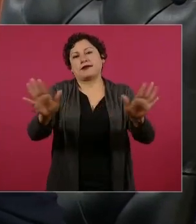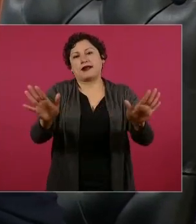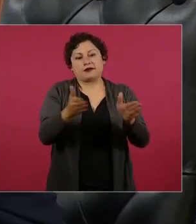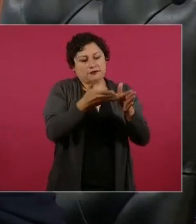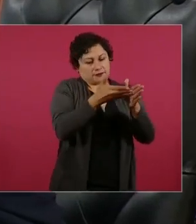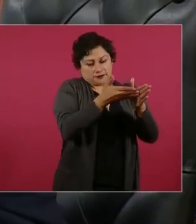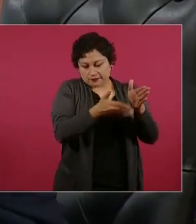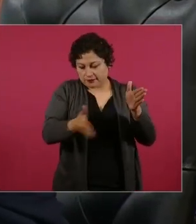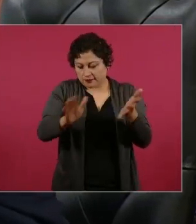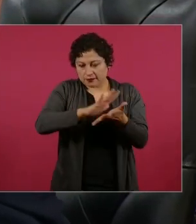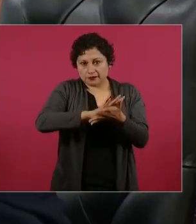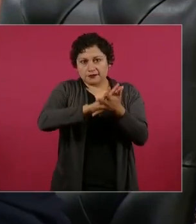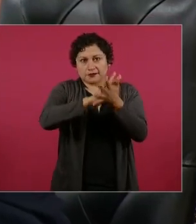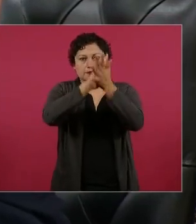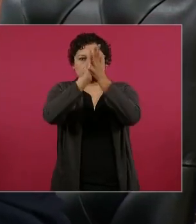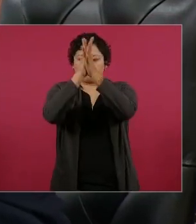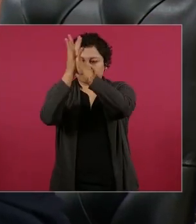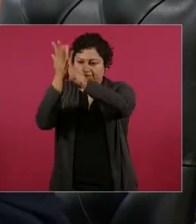hay